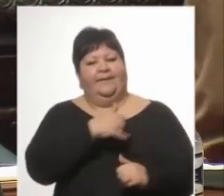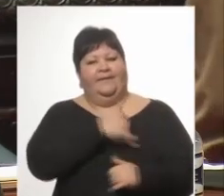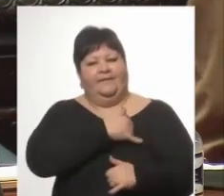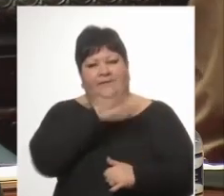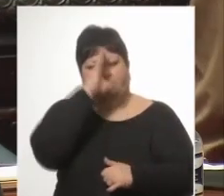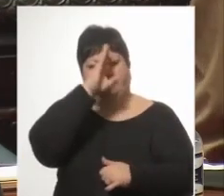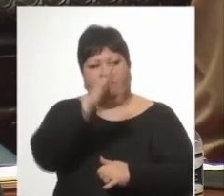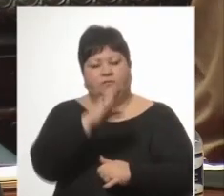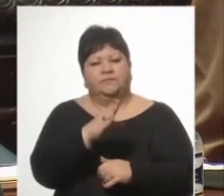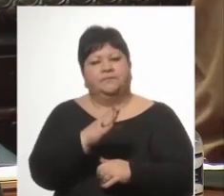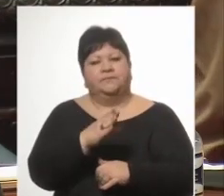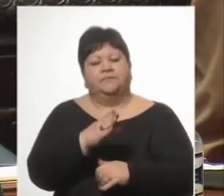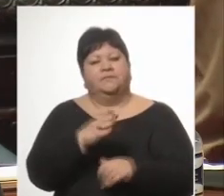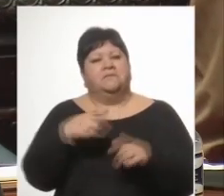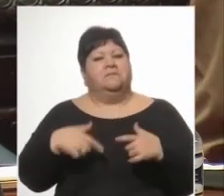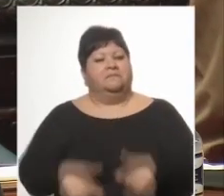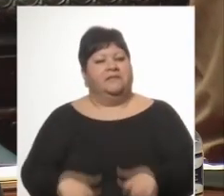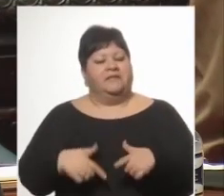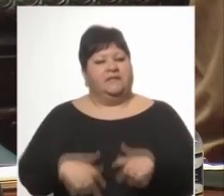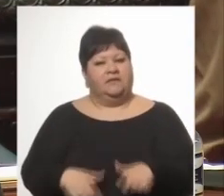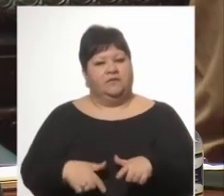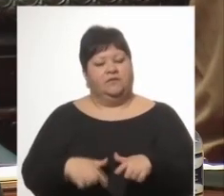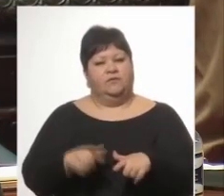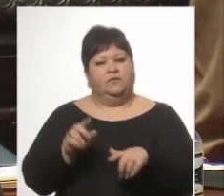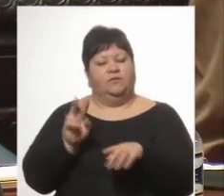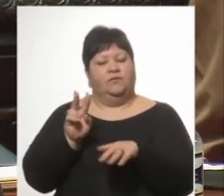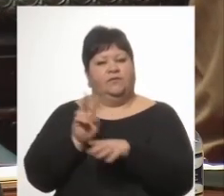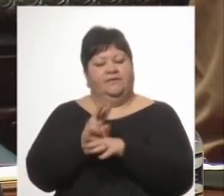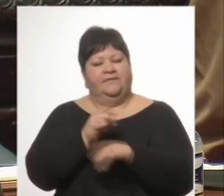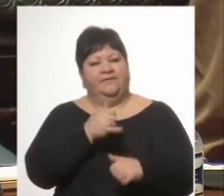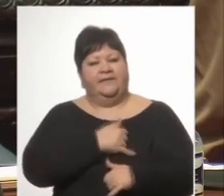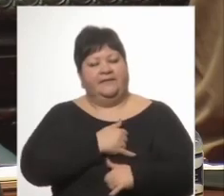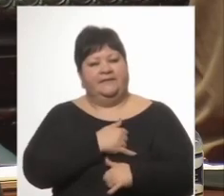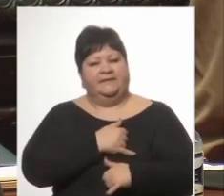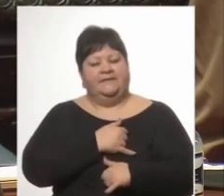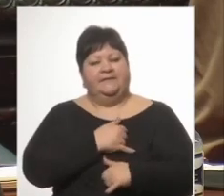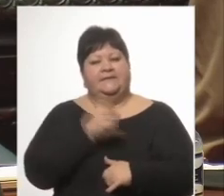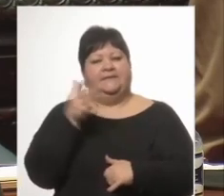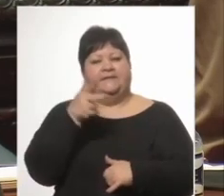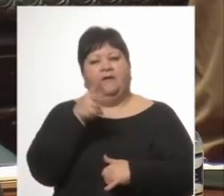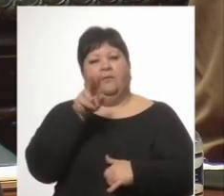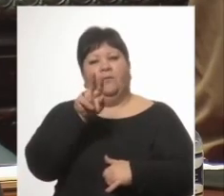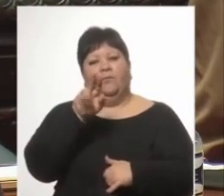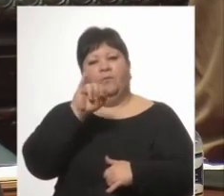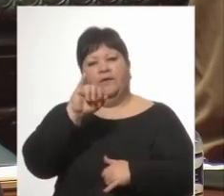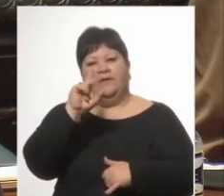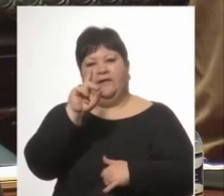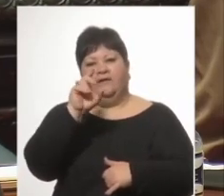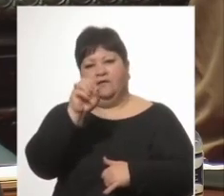entonces ministro de Defensa Nacional, Eleuterio Fernández Huidobro,